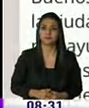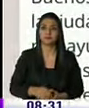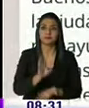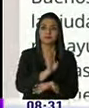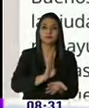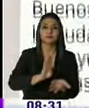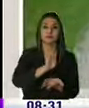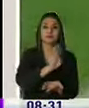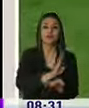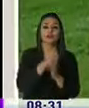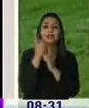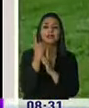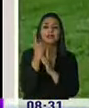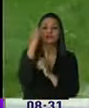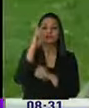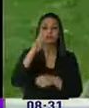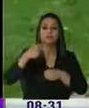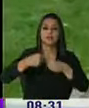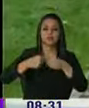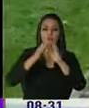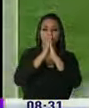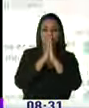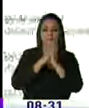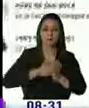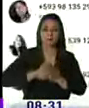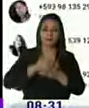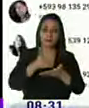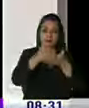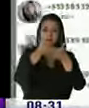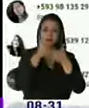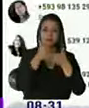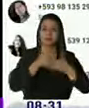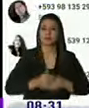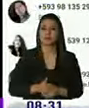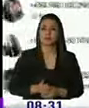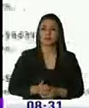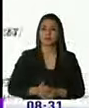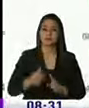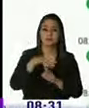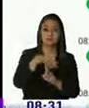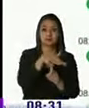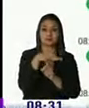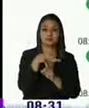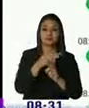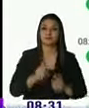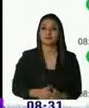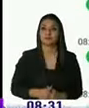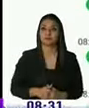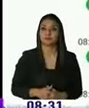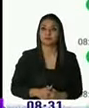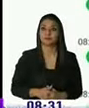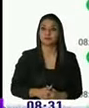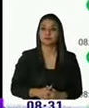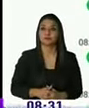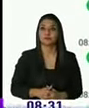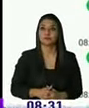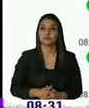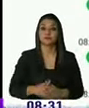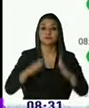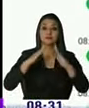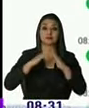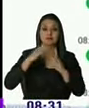Ciudadela del Ejército. Si le podemos ayudar, por favor, autoridades, un parque más. Miren, es una persona que vive en arriendo en el sector